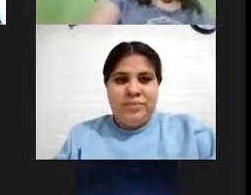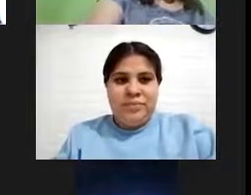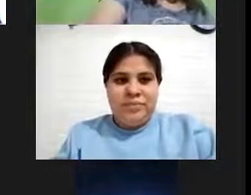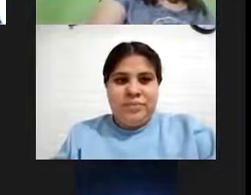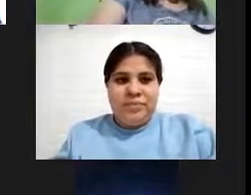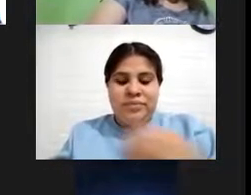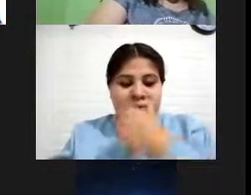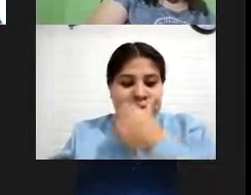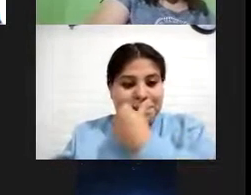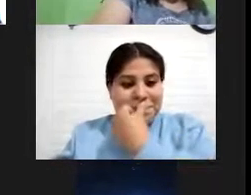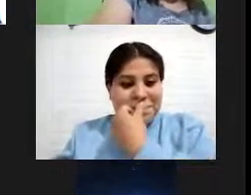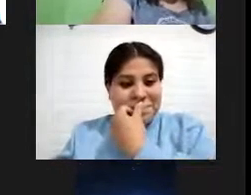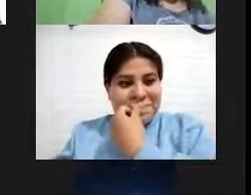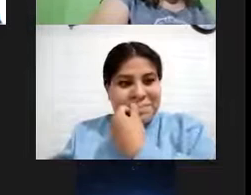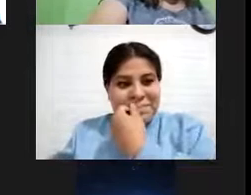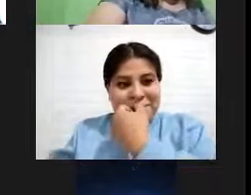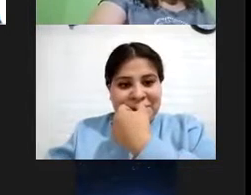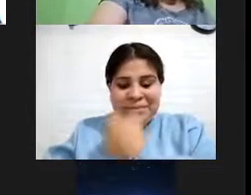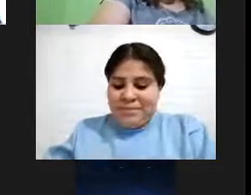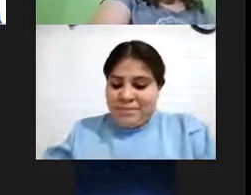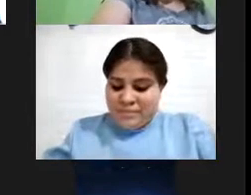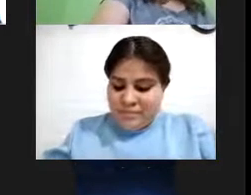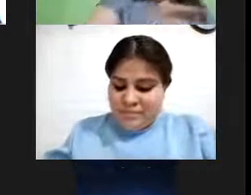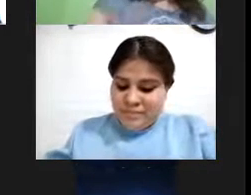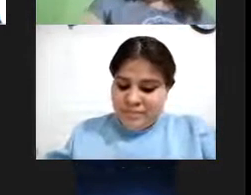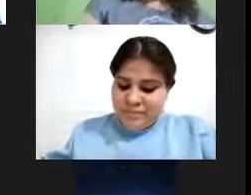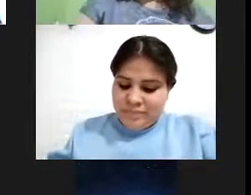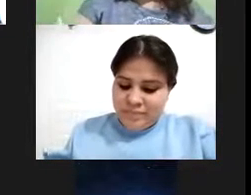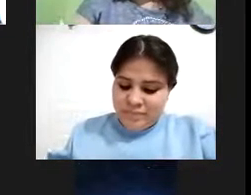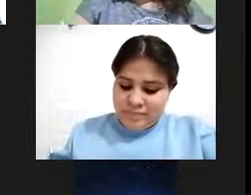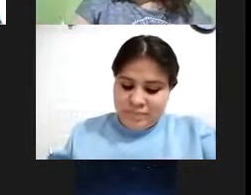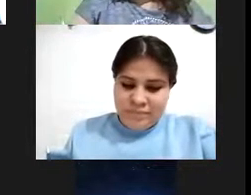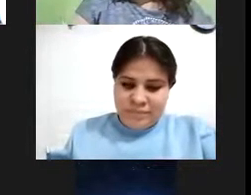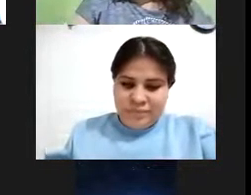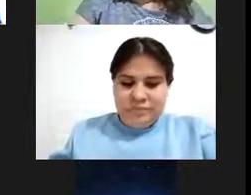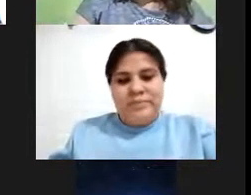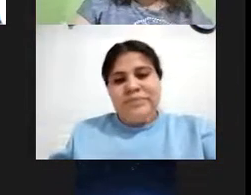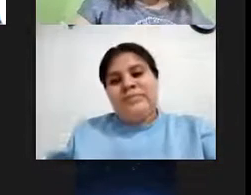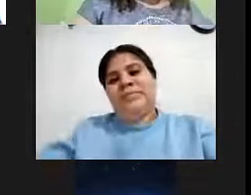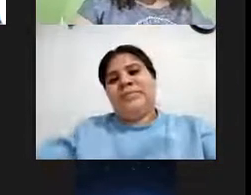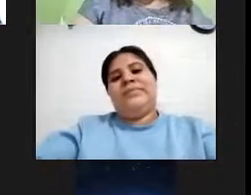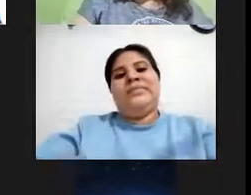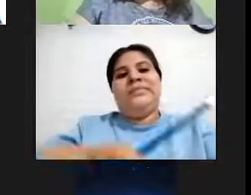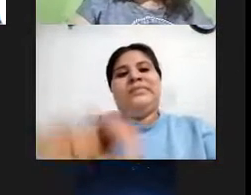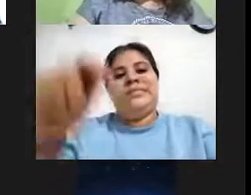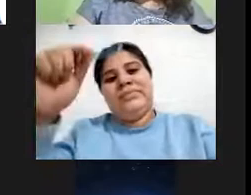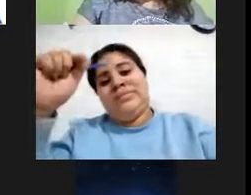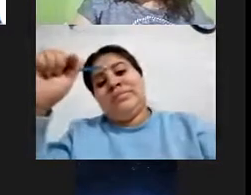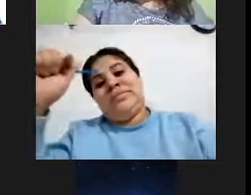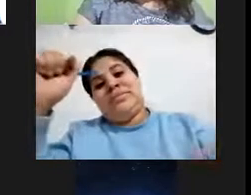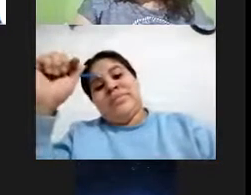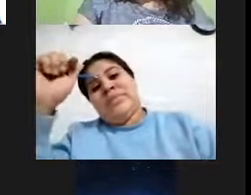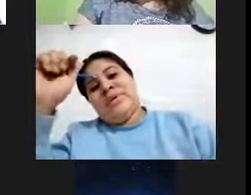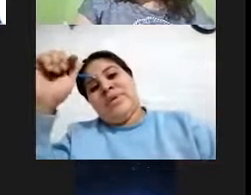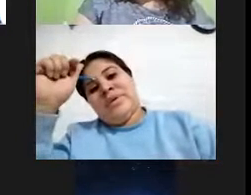Okay, señor Carlos, lo único es la R. La R es en francés. ¿Usted habla francés?